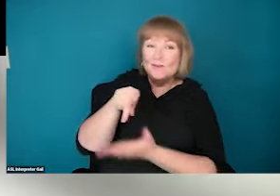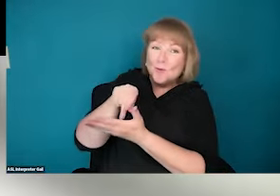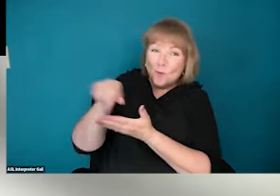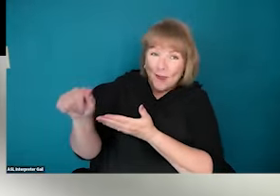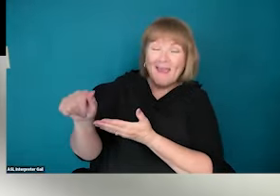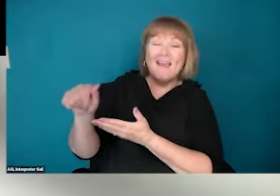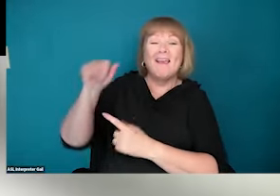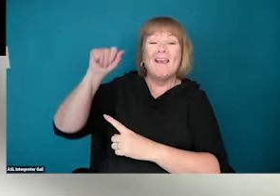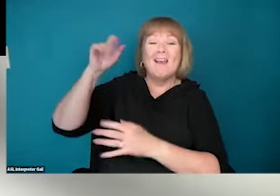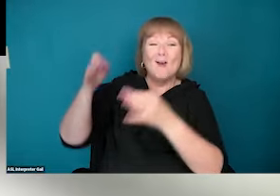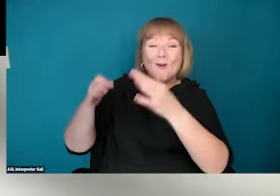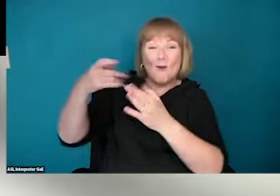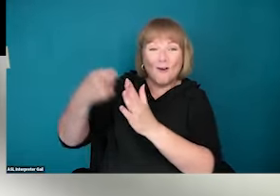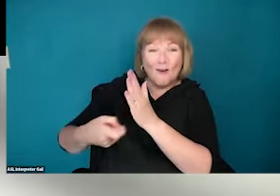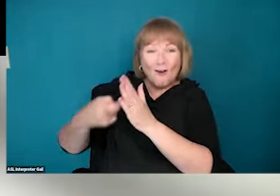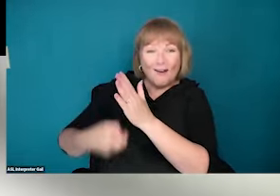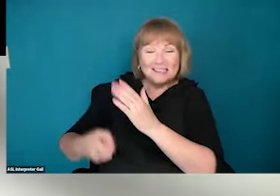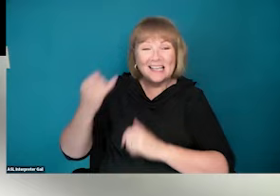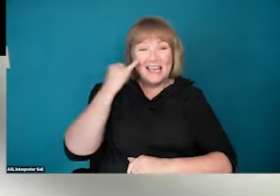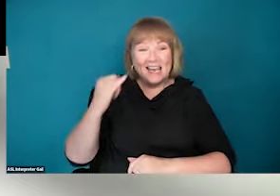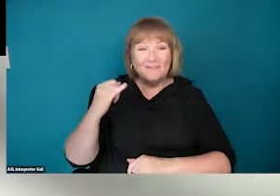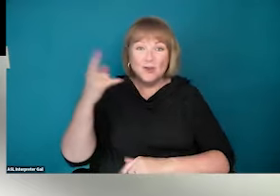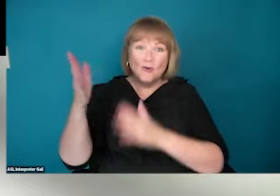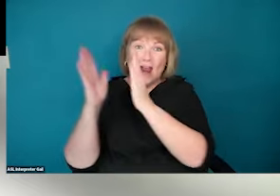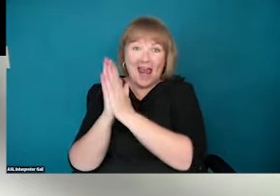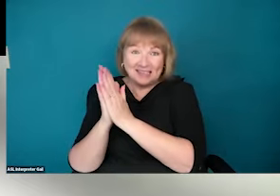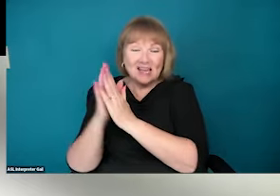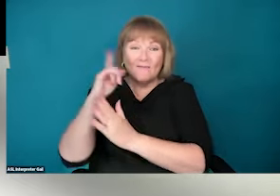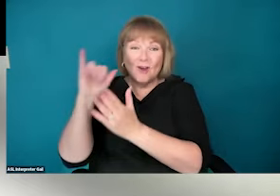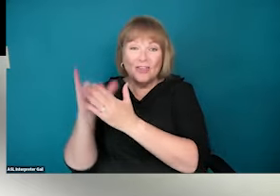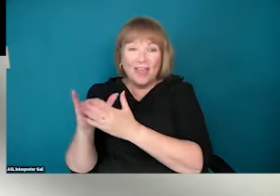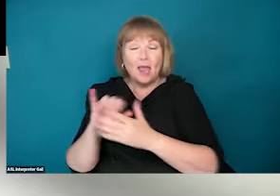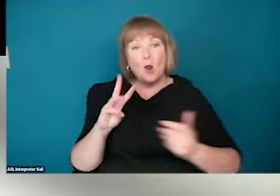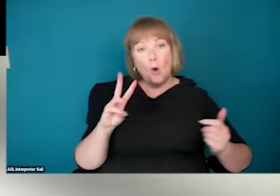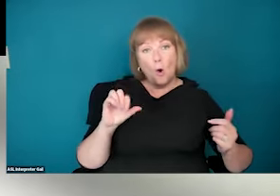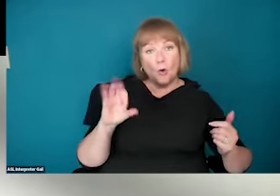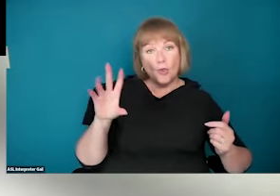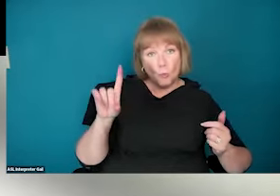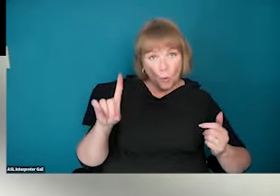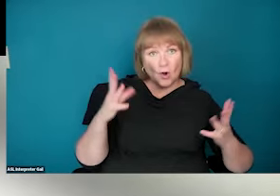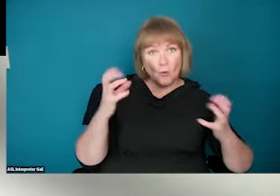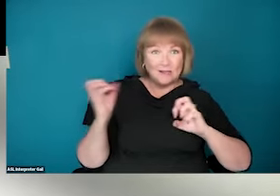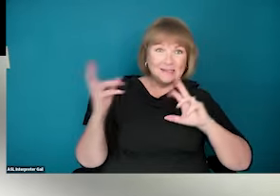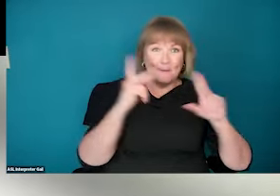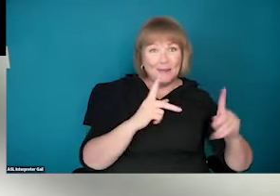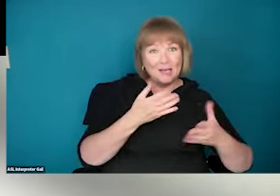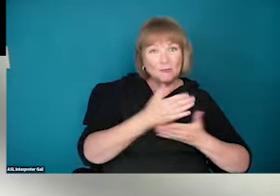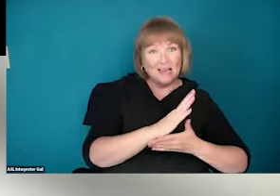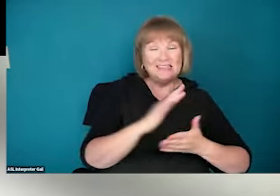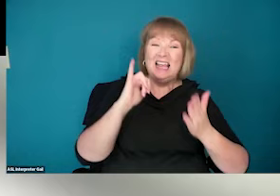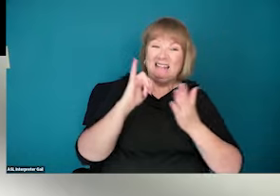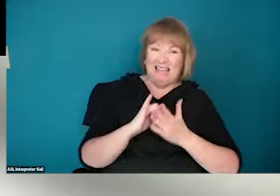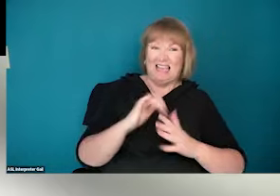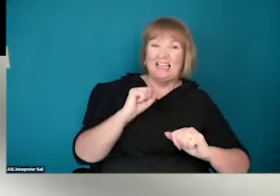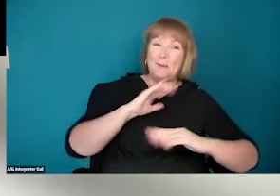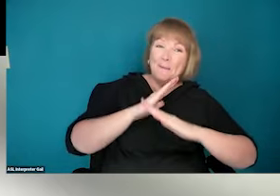usted, una de las cosas por la cual las custodias son difíciles de cambiar es porque usted tiene que pagar por todos